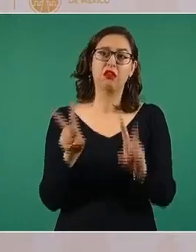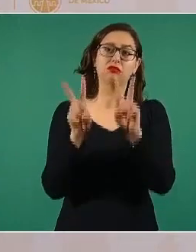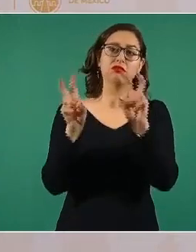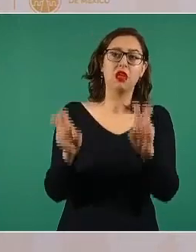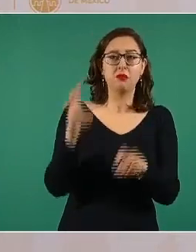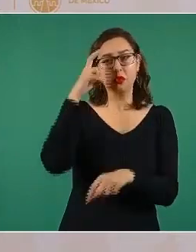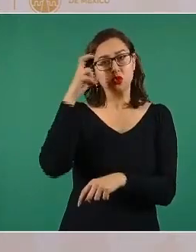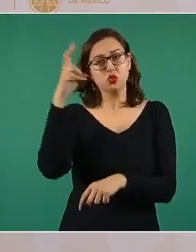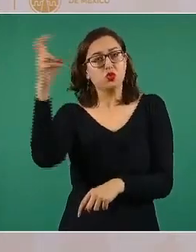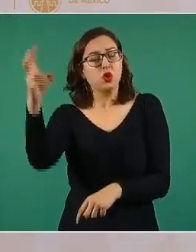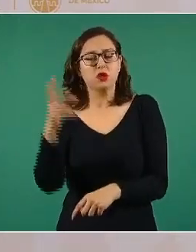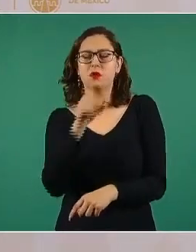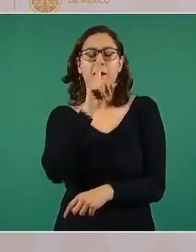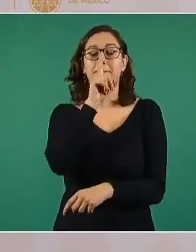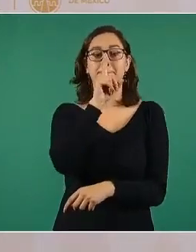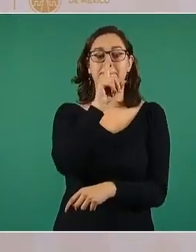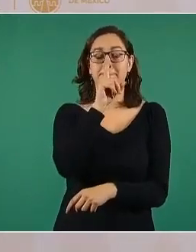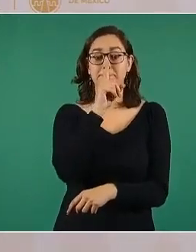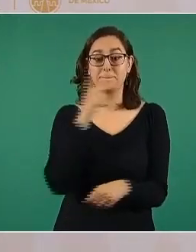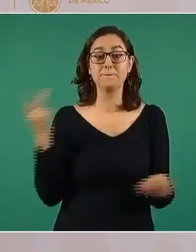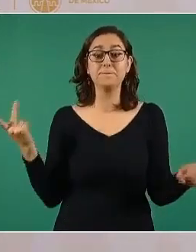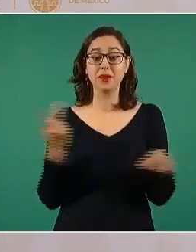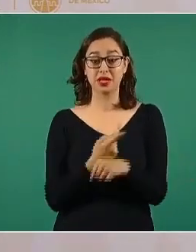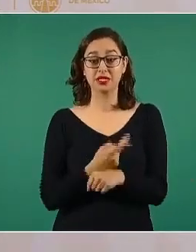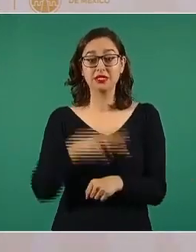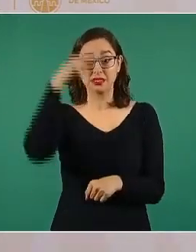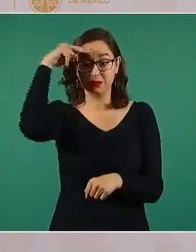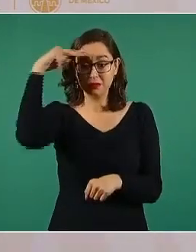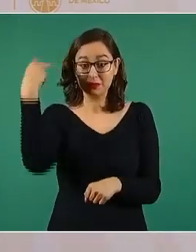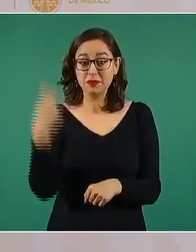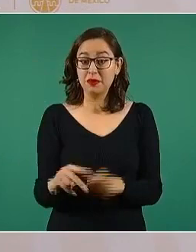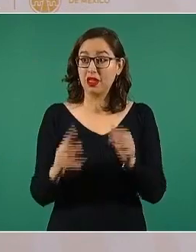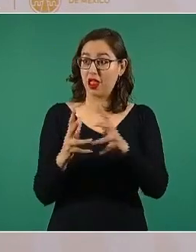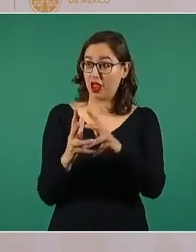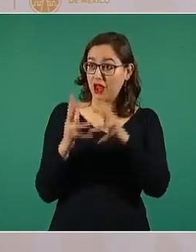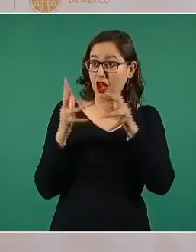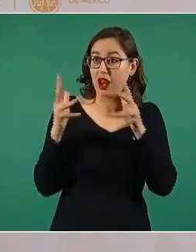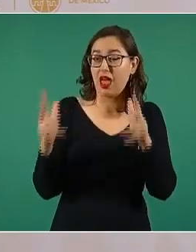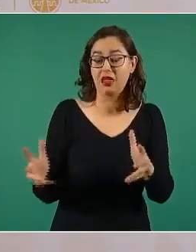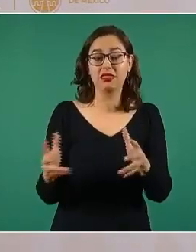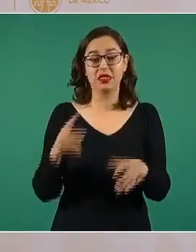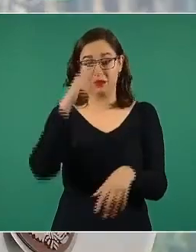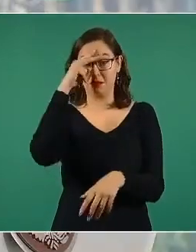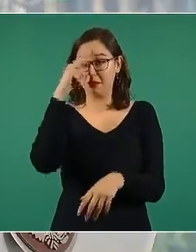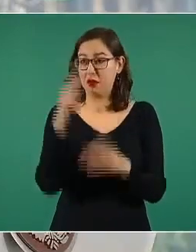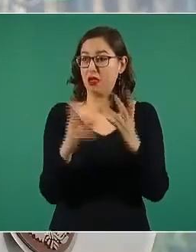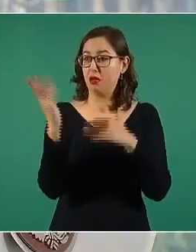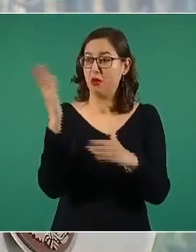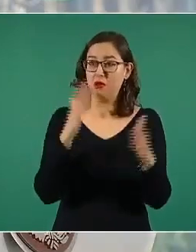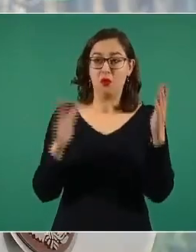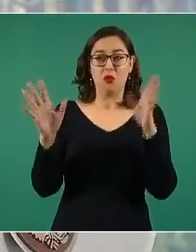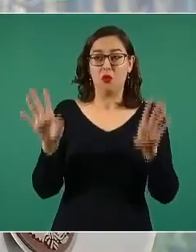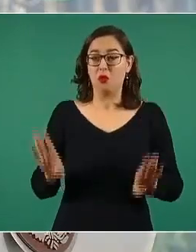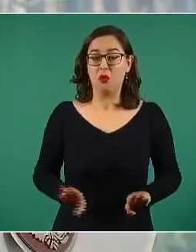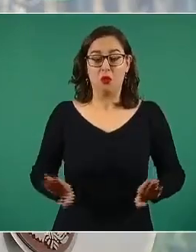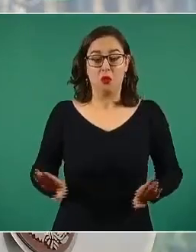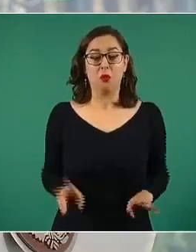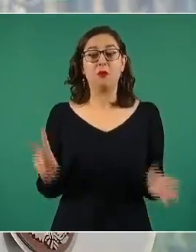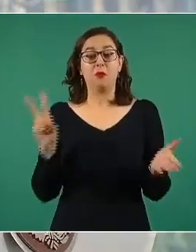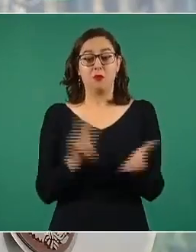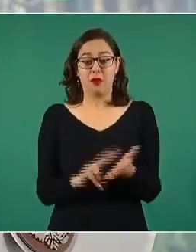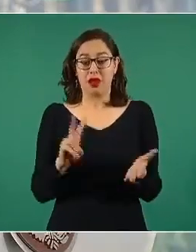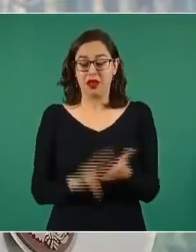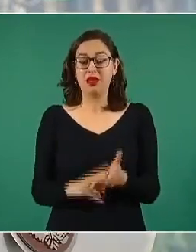la reivindicación de que la grandeza de México proviene desde ahí, y la grandeza de nuestra Ciudad de